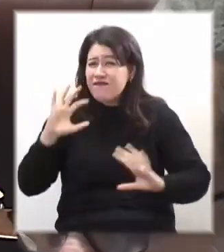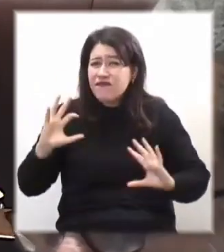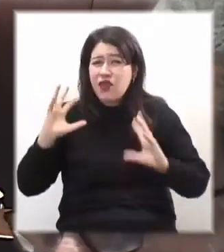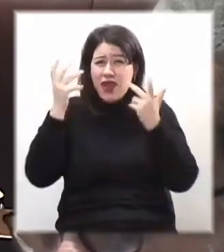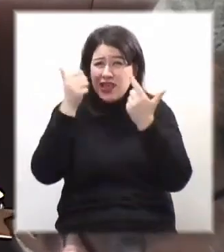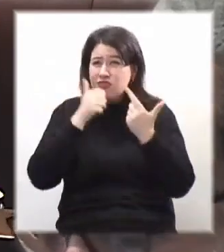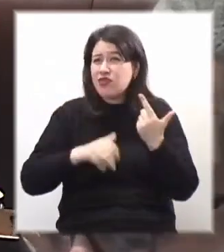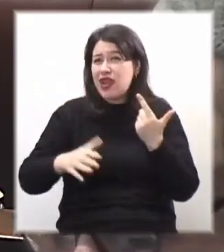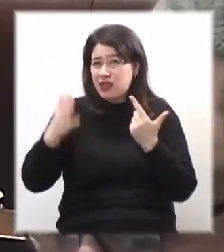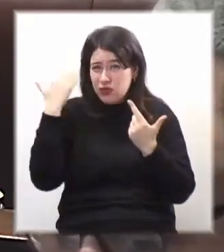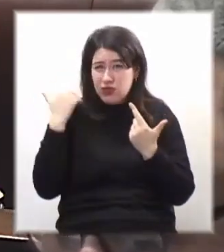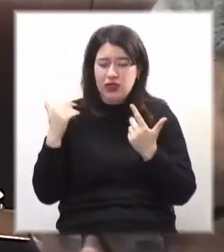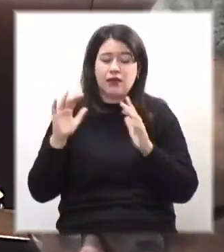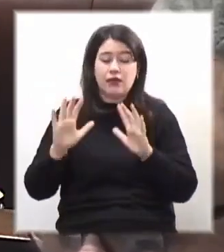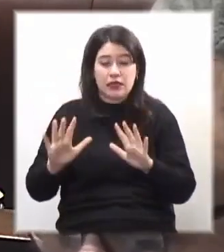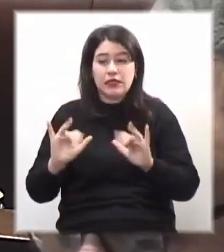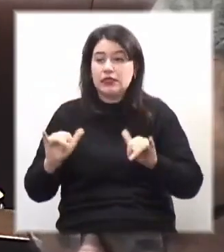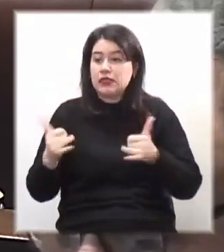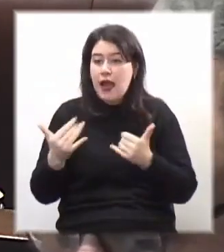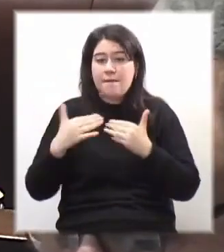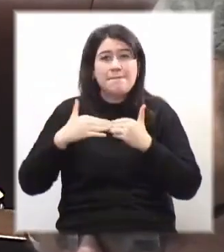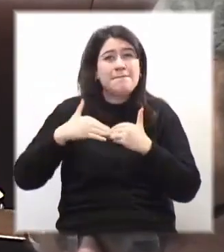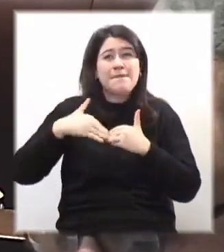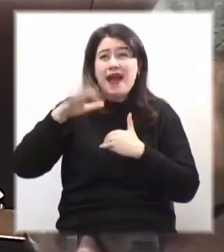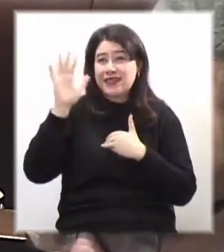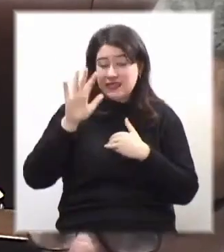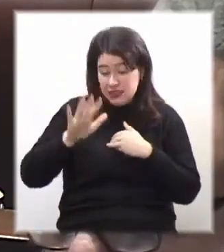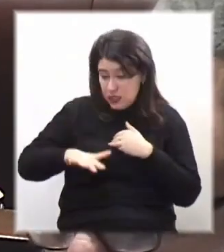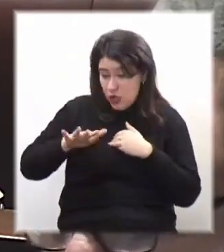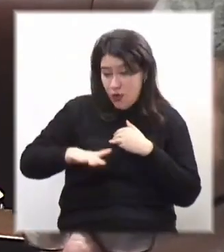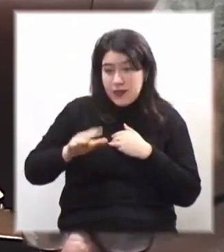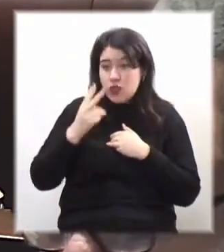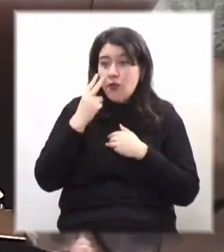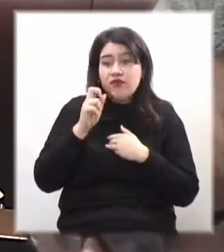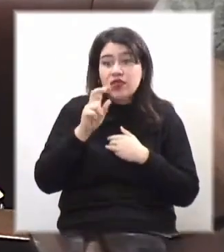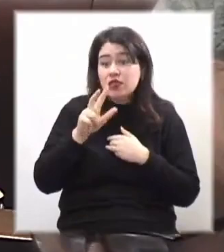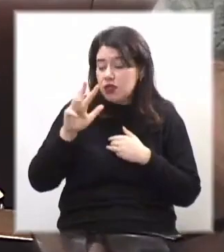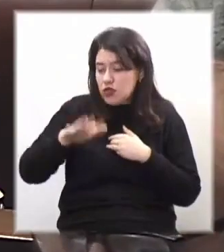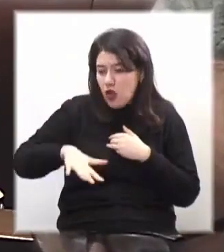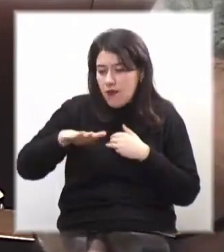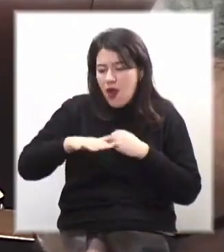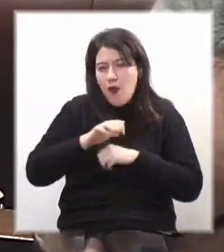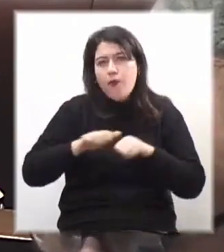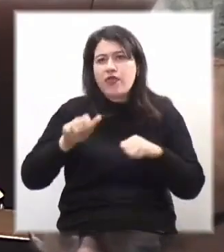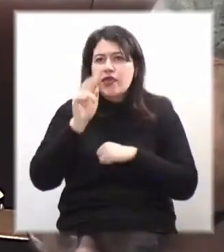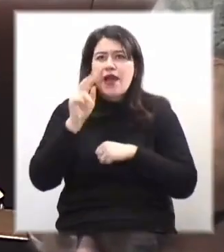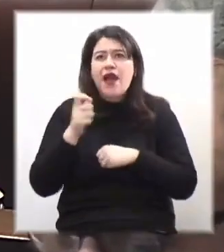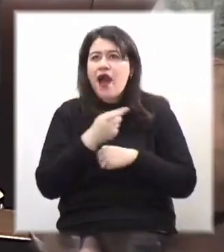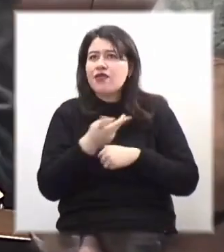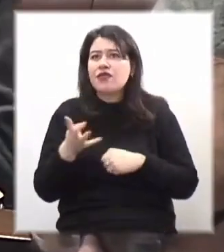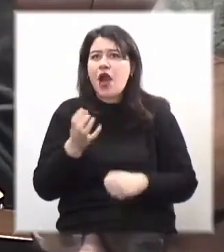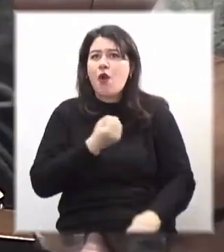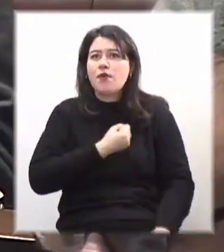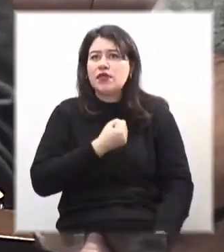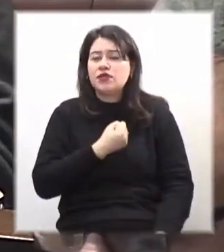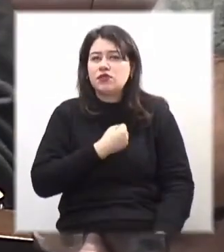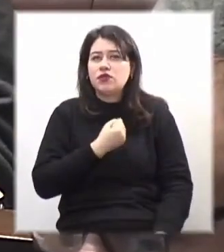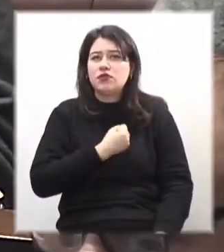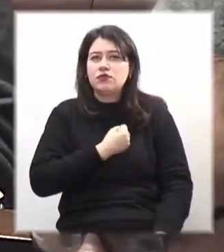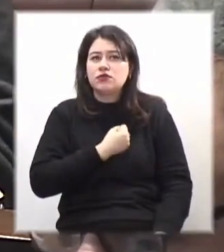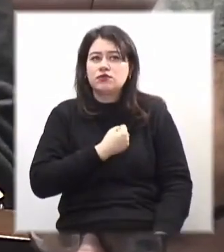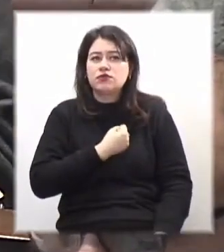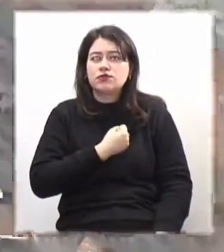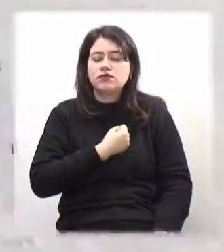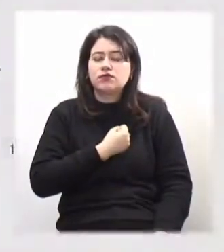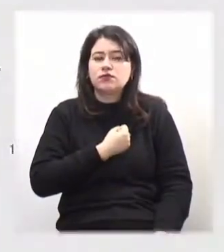de la historia ya se superaron en estos primeros cinco meses ahí se puede ver la cantidad de homicidios